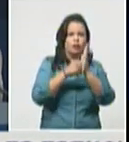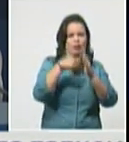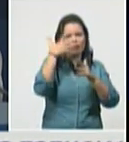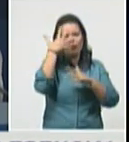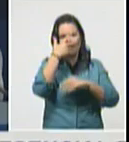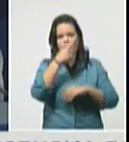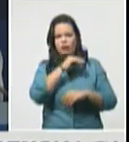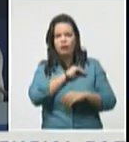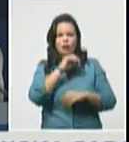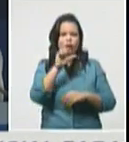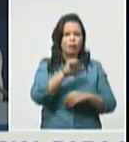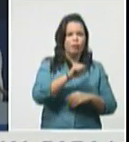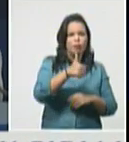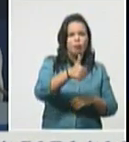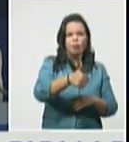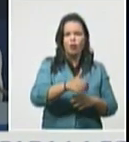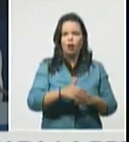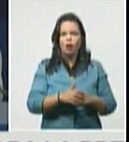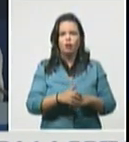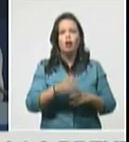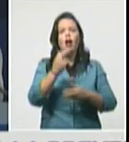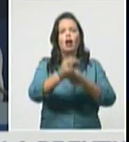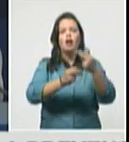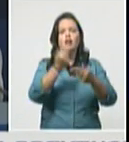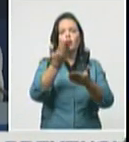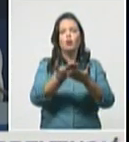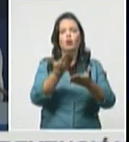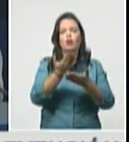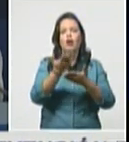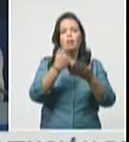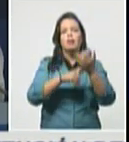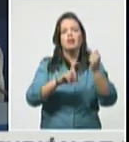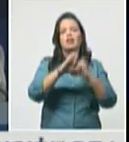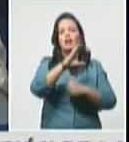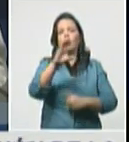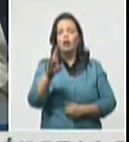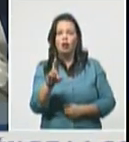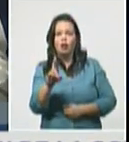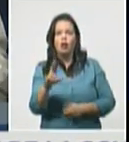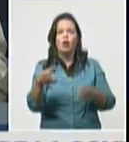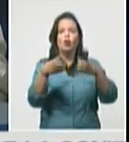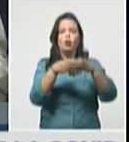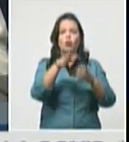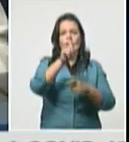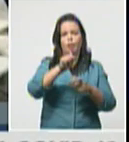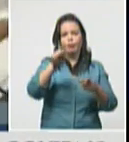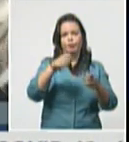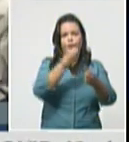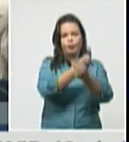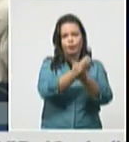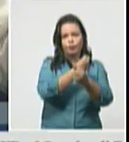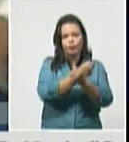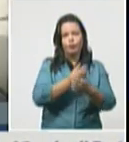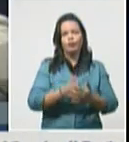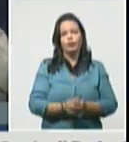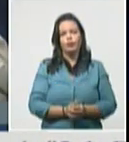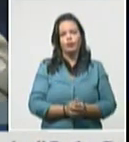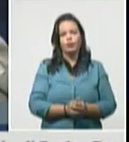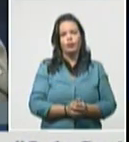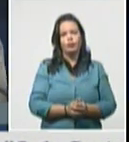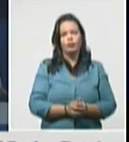PCR en los grupos de más riesgo y con test rápido en grupos de población, para, teniendo